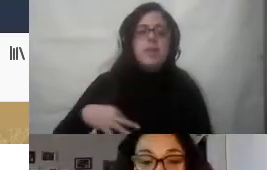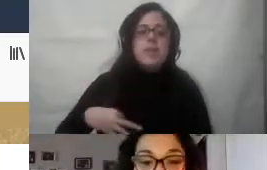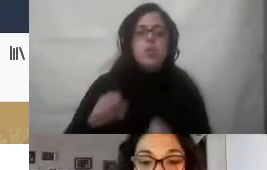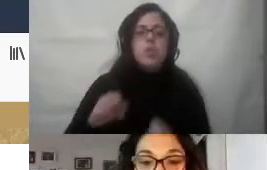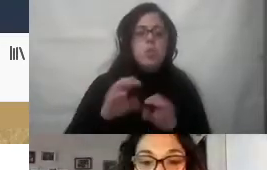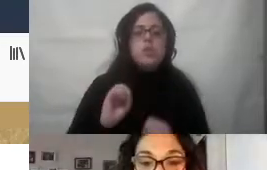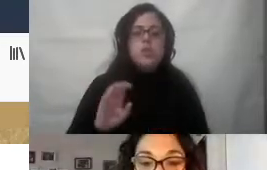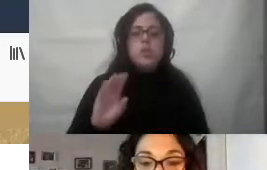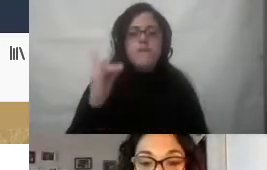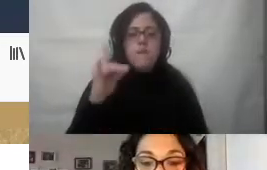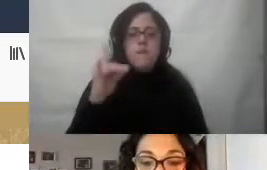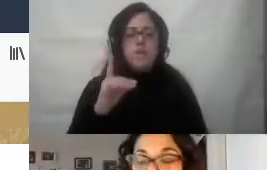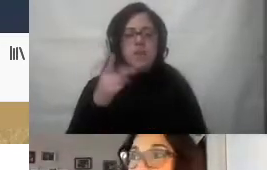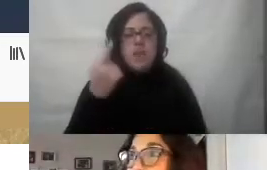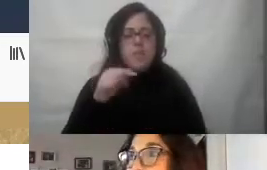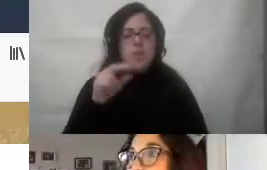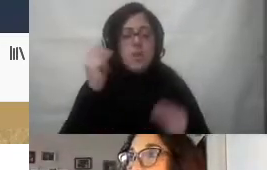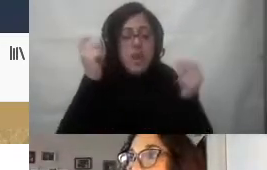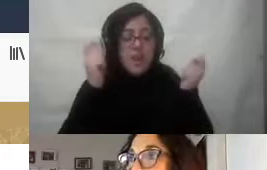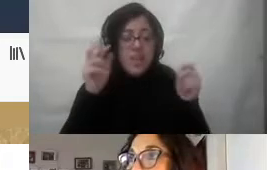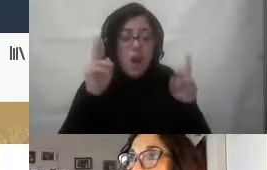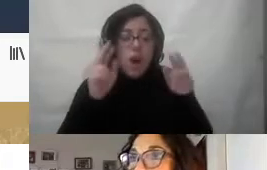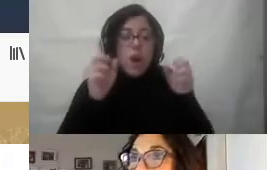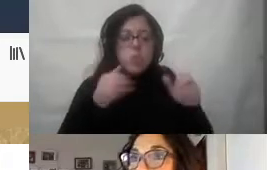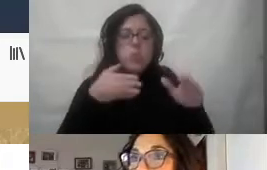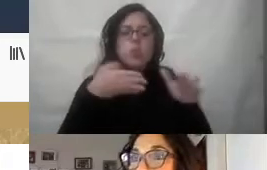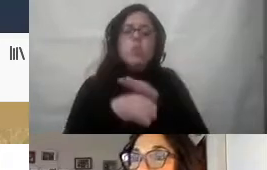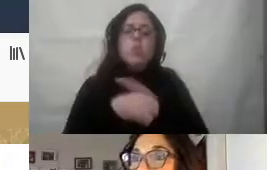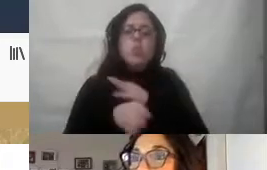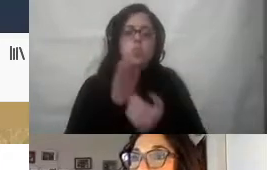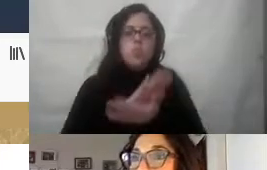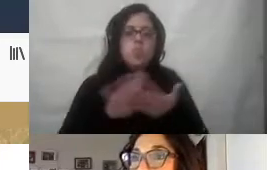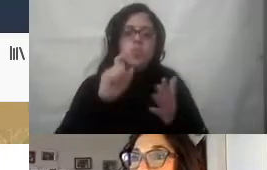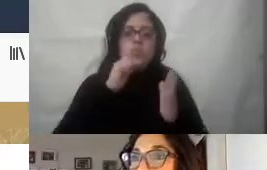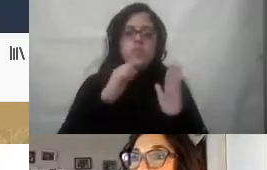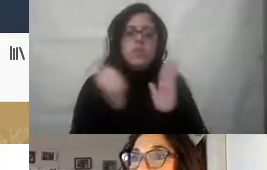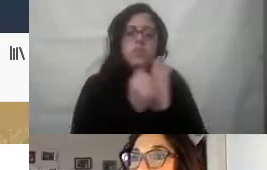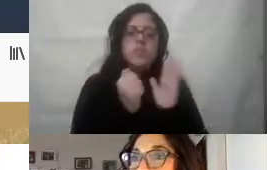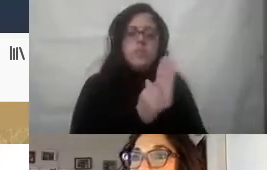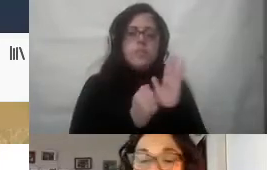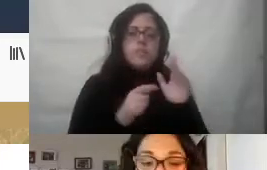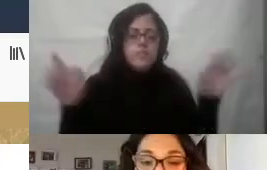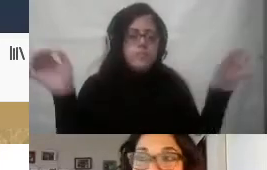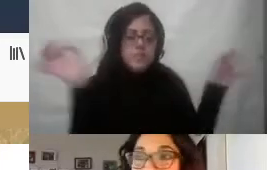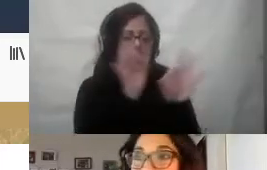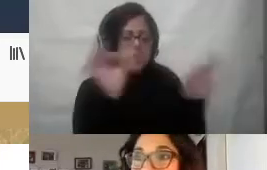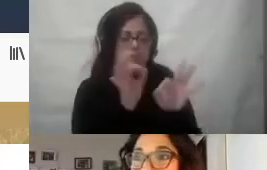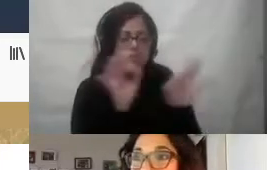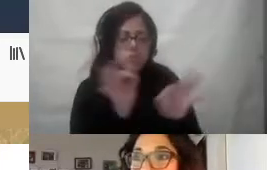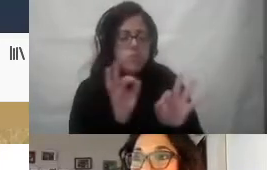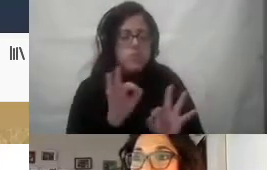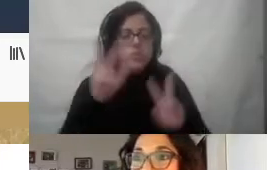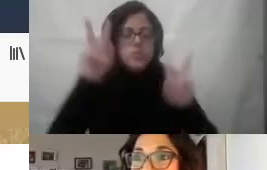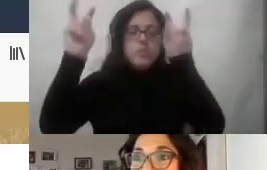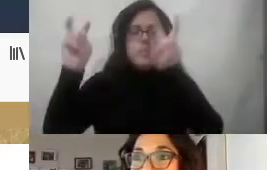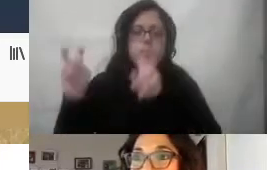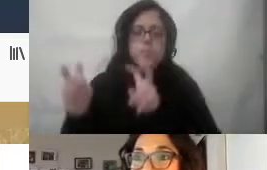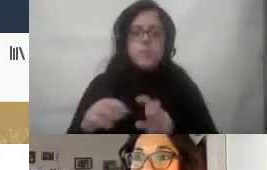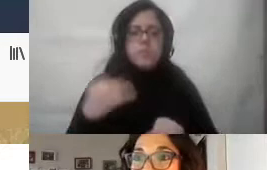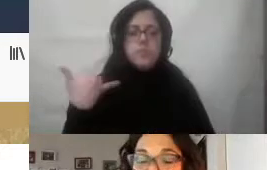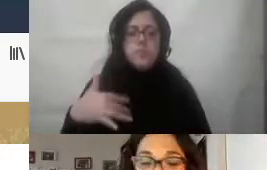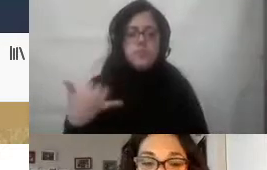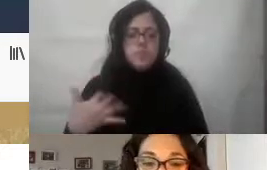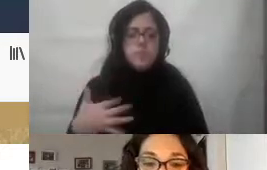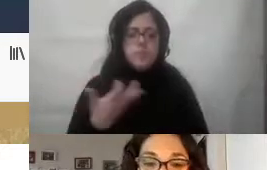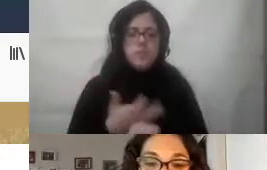eso, pero algo que sí tienen acceso gratis es un artículo de Mayenso donde explica la visión de los temas controversiales que se llama